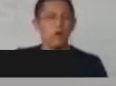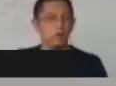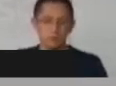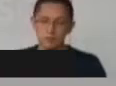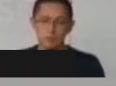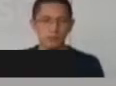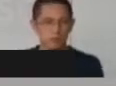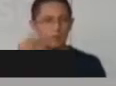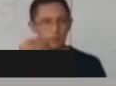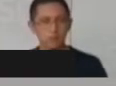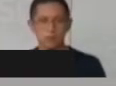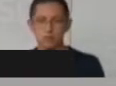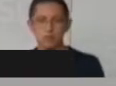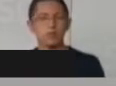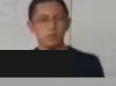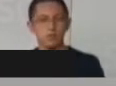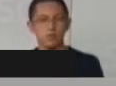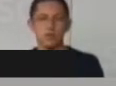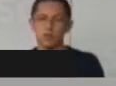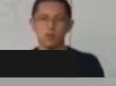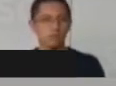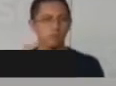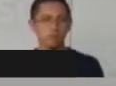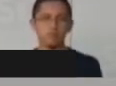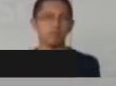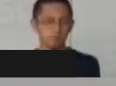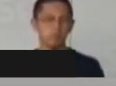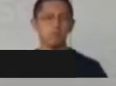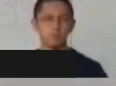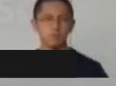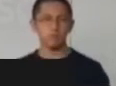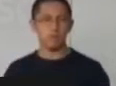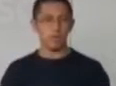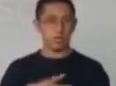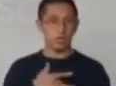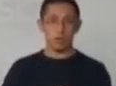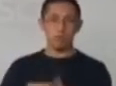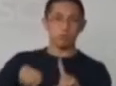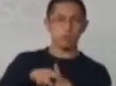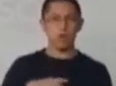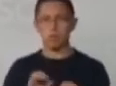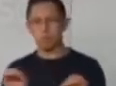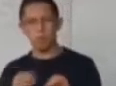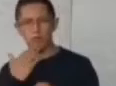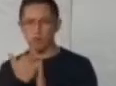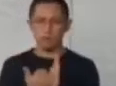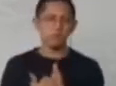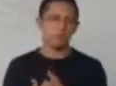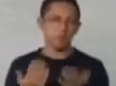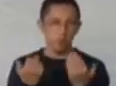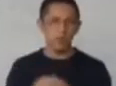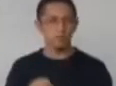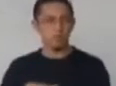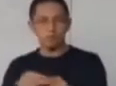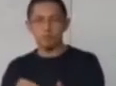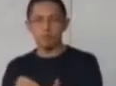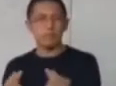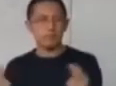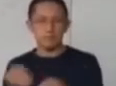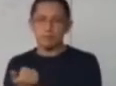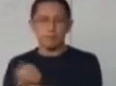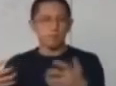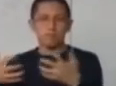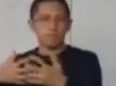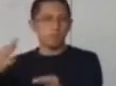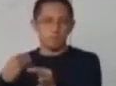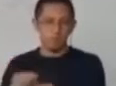ligeramente arriba. Por lo tanto, era imposible el poder pasar al color verde. Para Notivisión, Rosy Dorado.